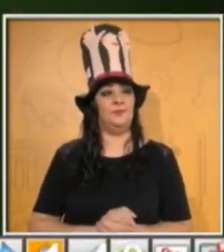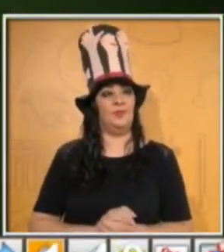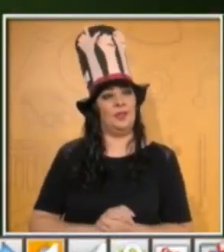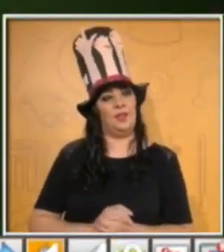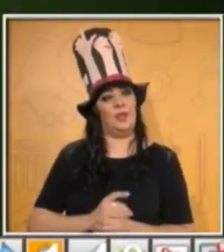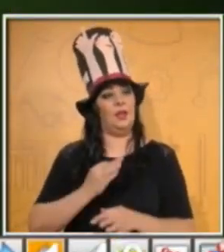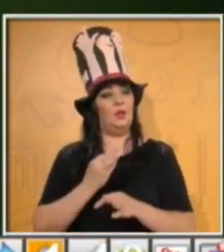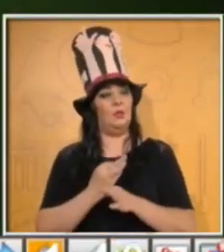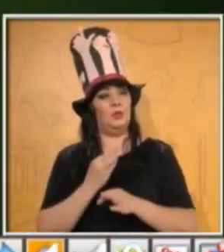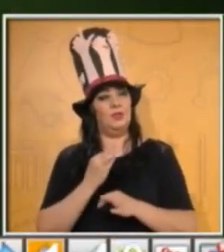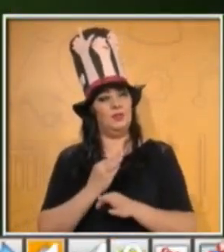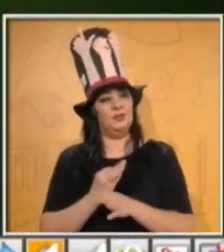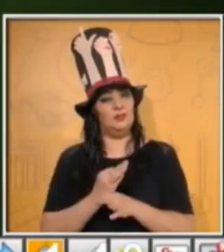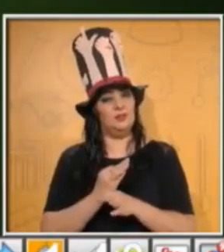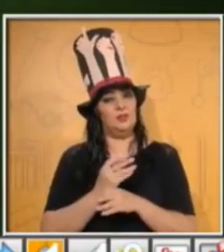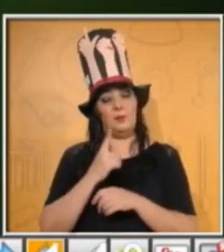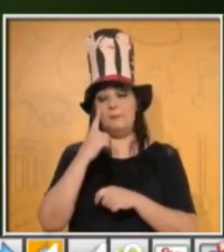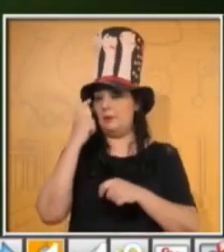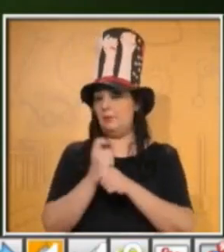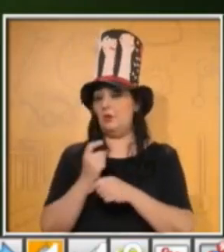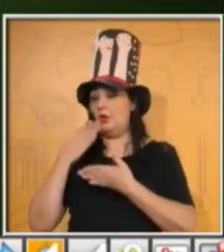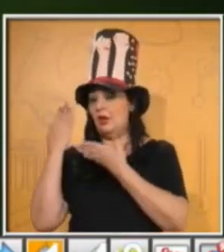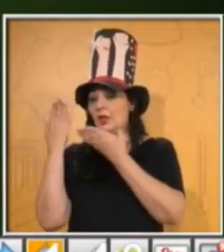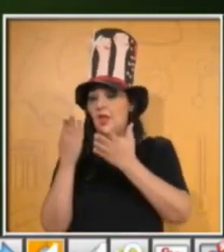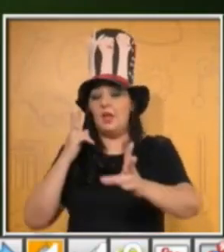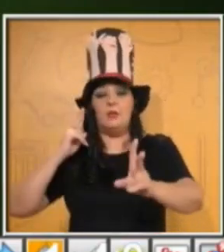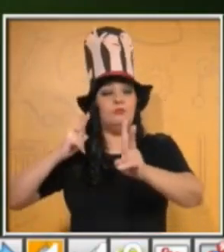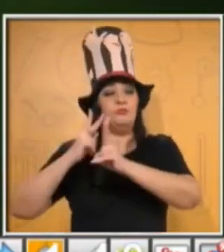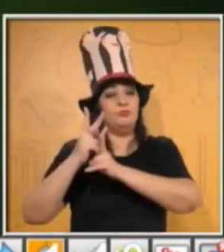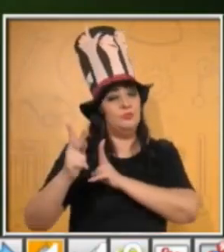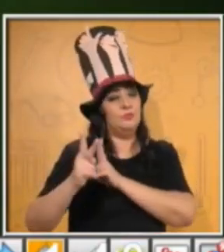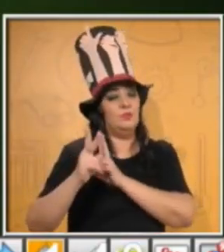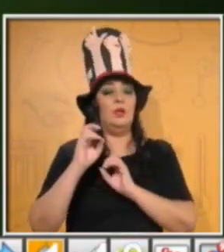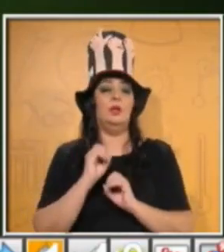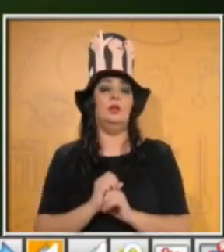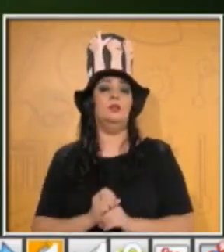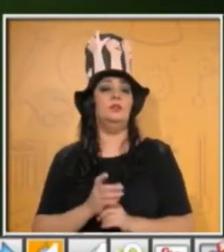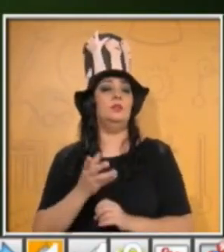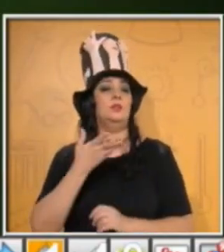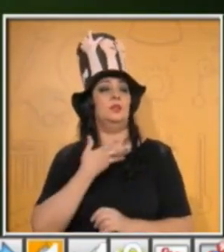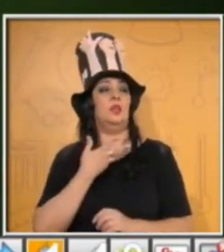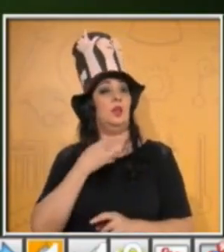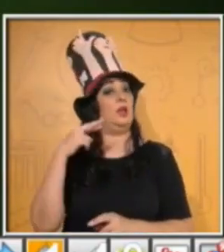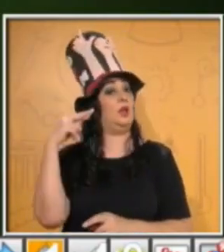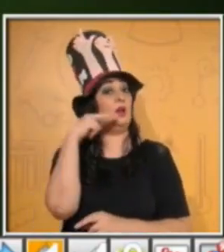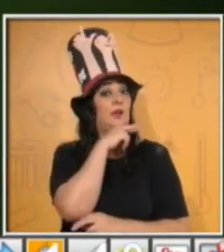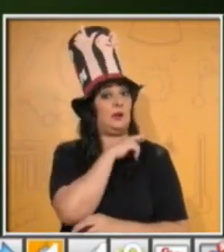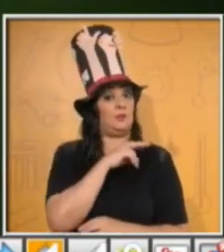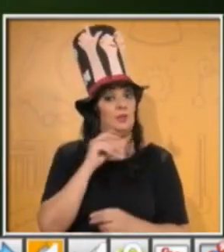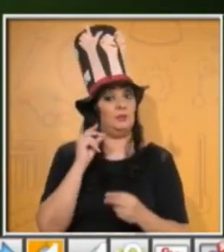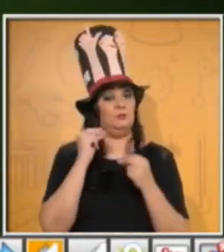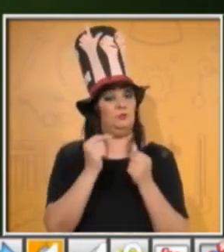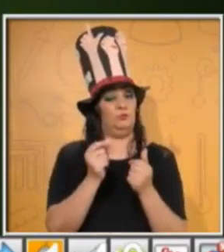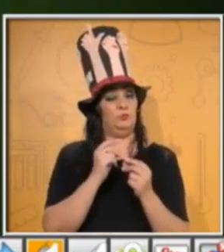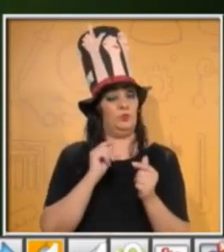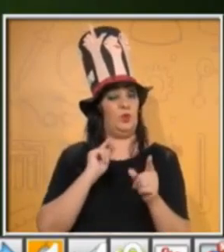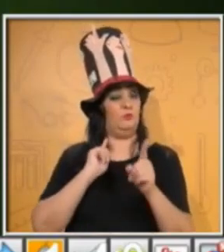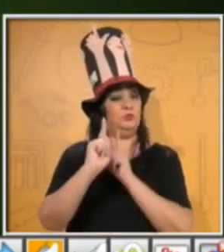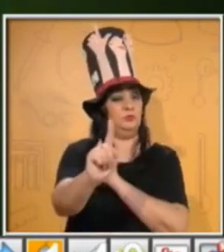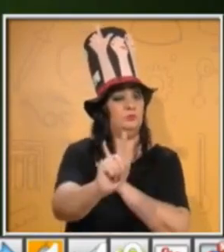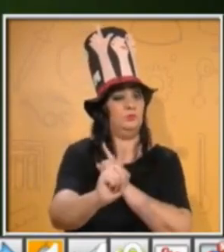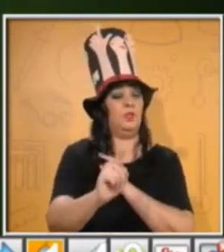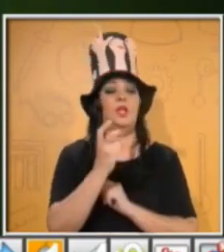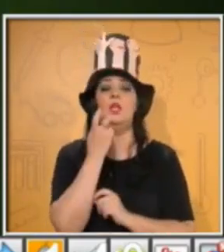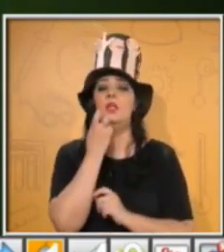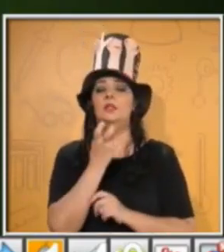este caso, el primero que llega a la meta o el primero que se acerque al balón va a tener rapidez. La rapidez es